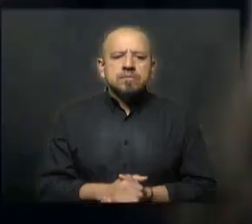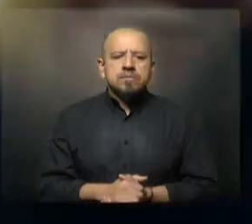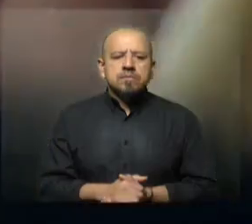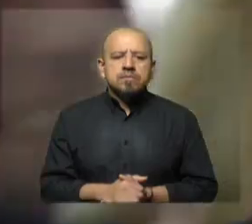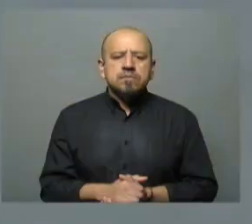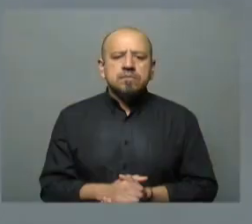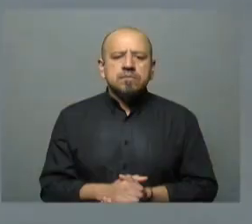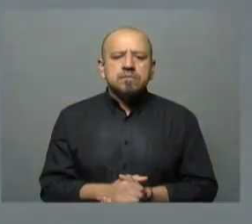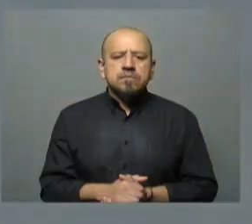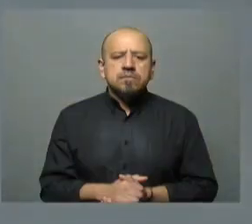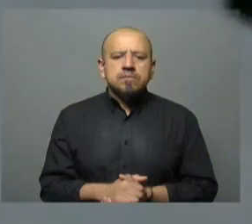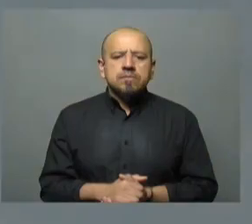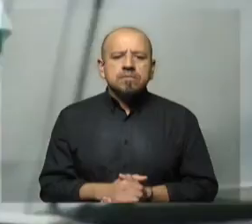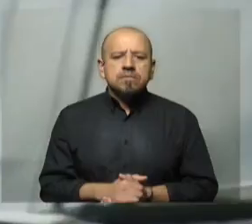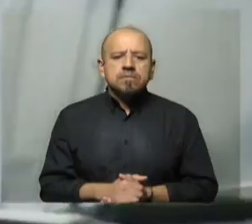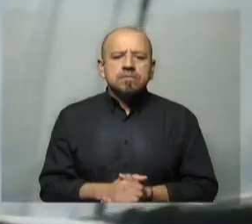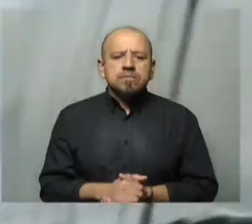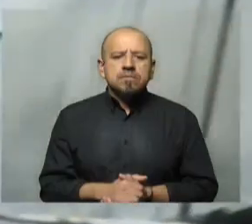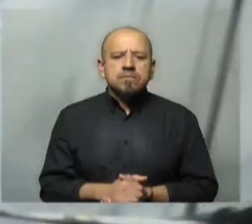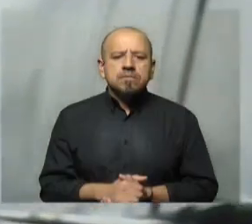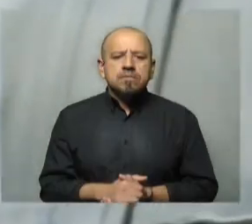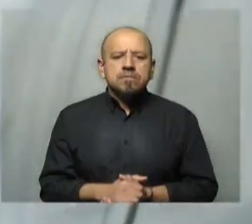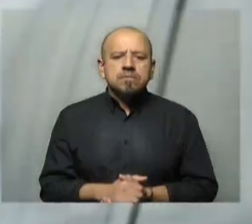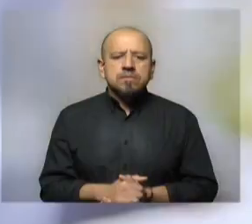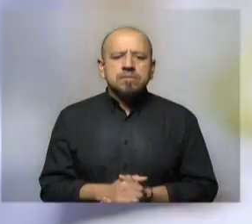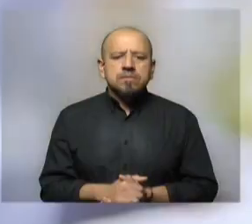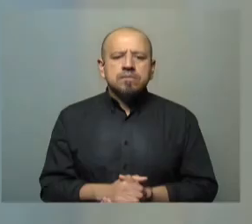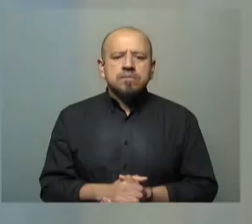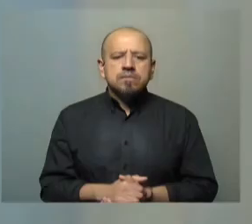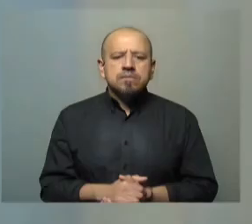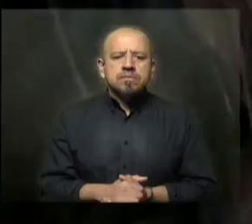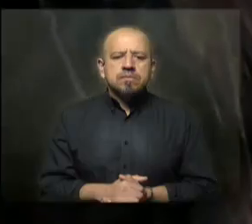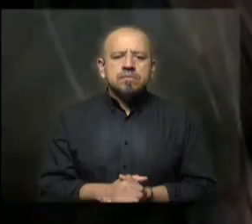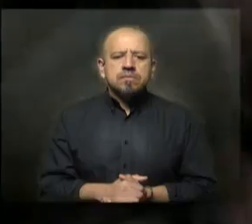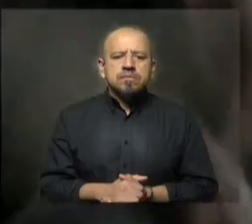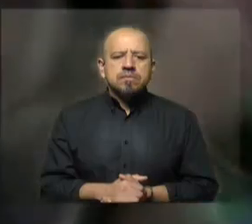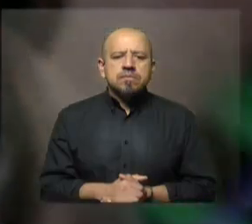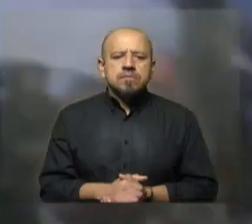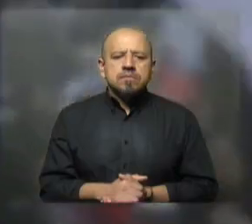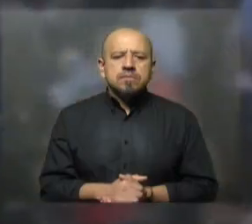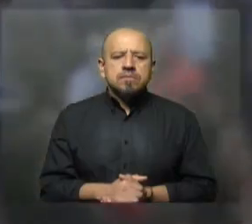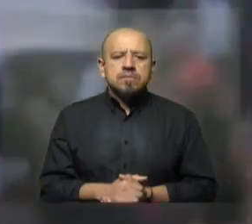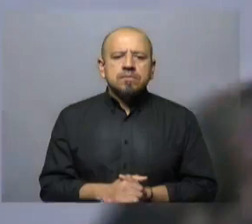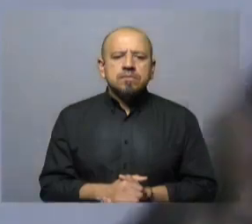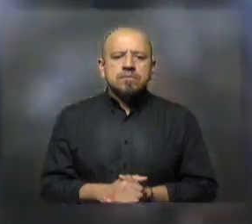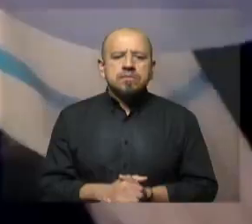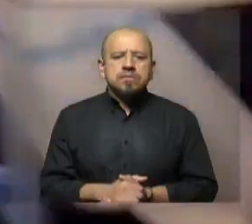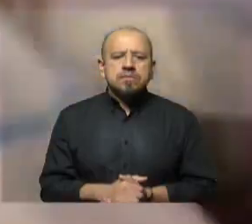y conquistadoras somos Hoy somos somos Ahora